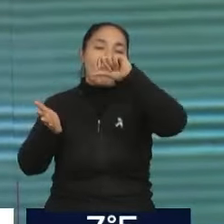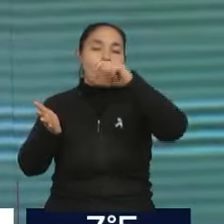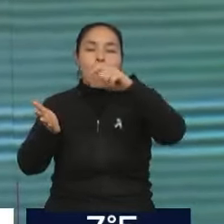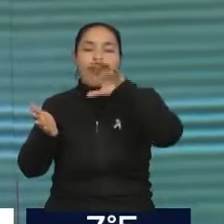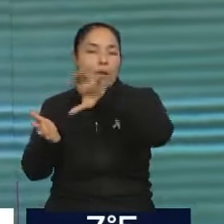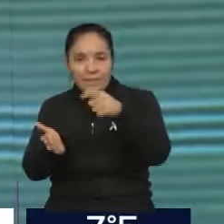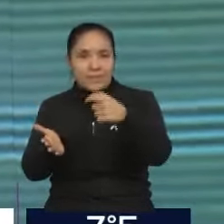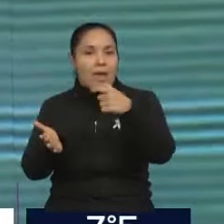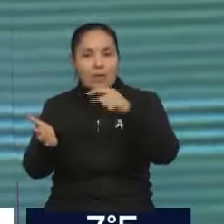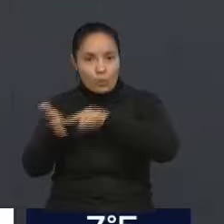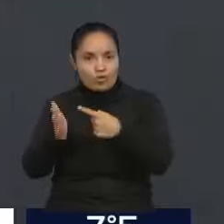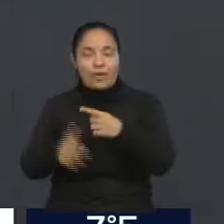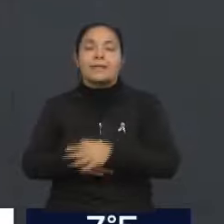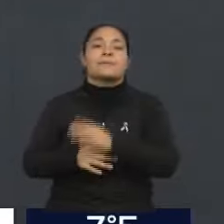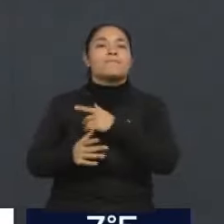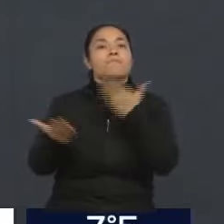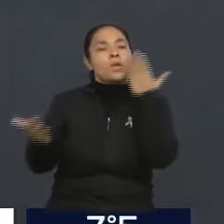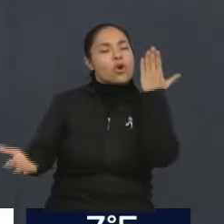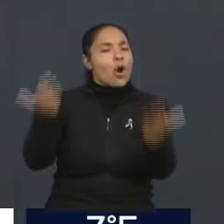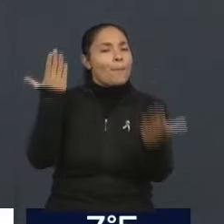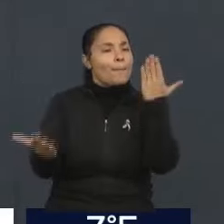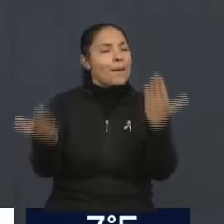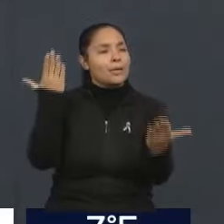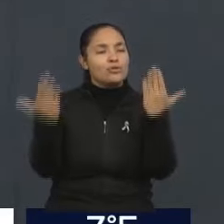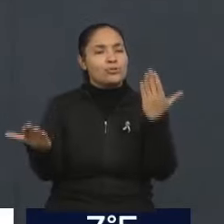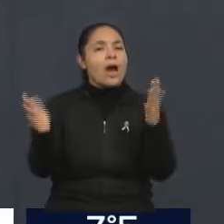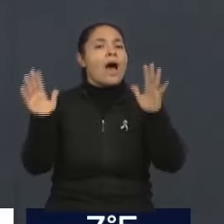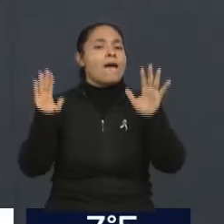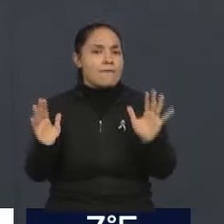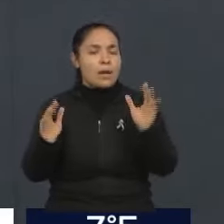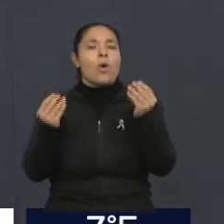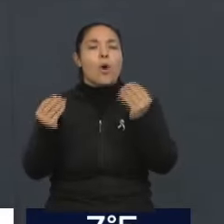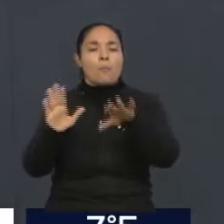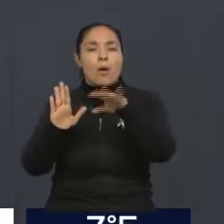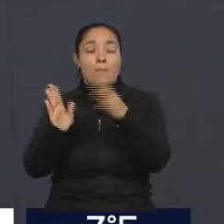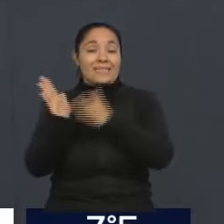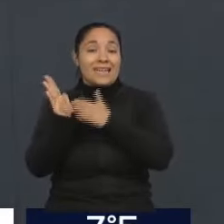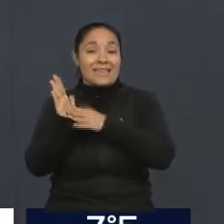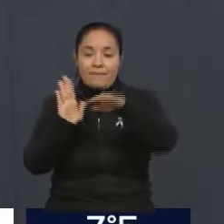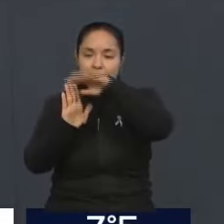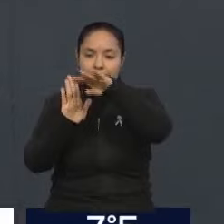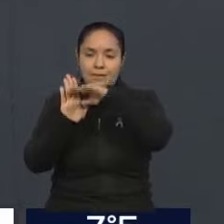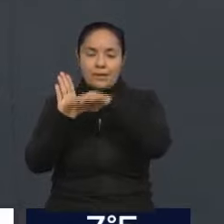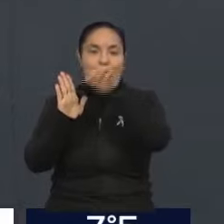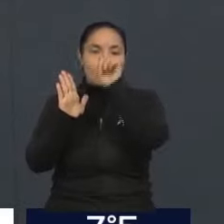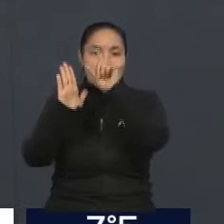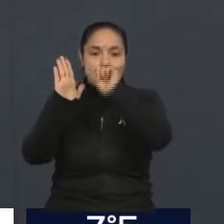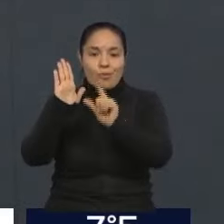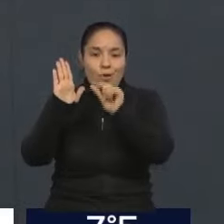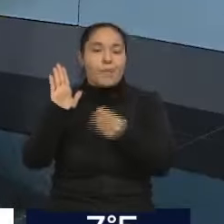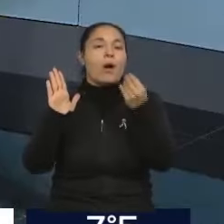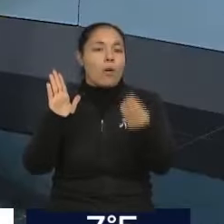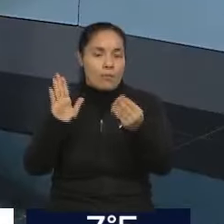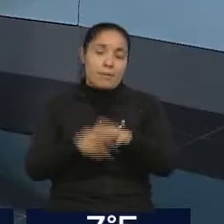tarifarios de las distribuidoras para hacer una comparación y cómo está compuesta esa tarifa eléctrica. Vamos a ver,